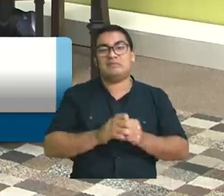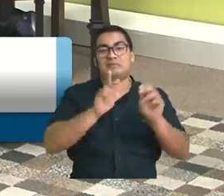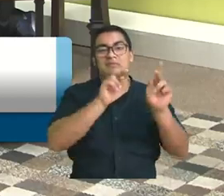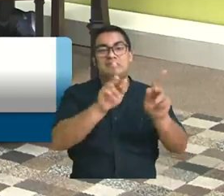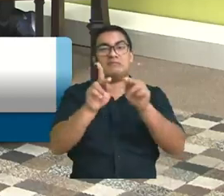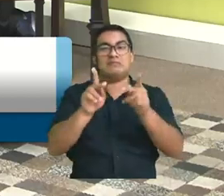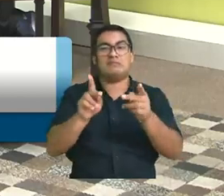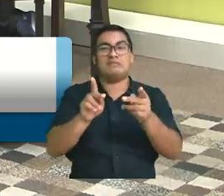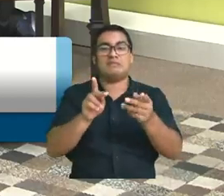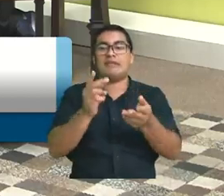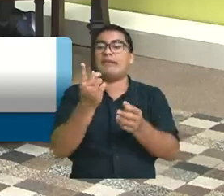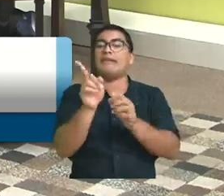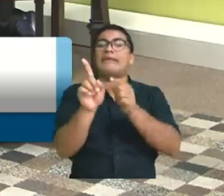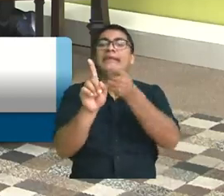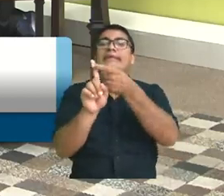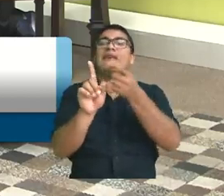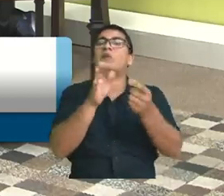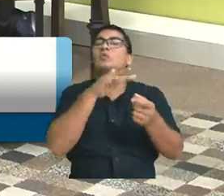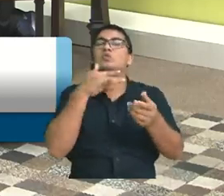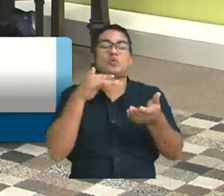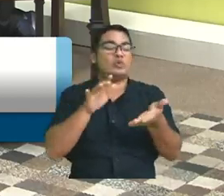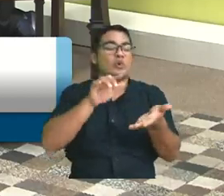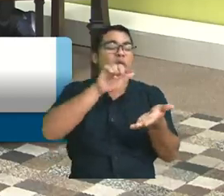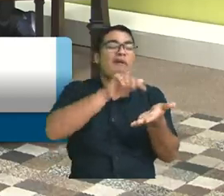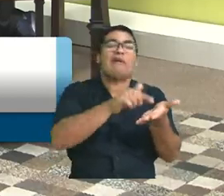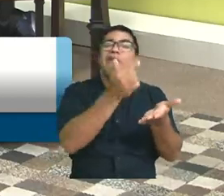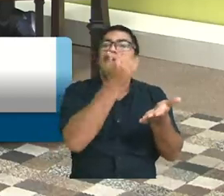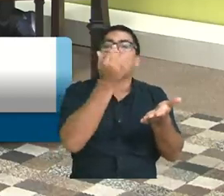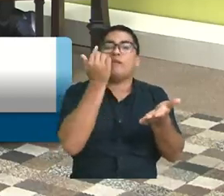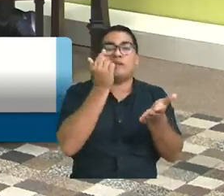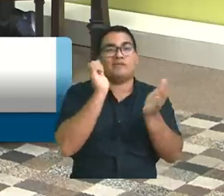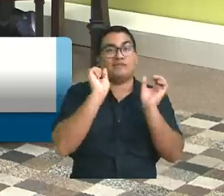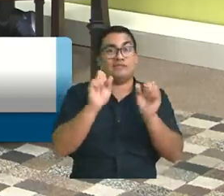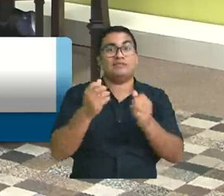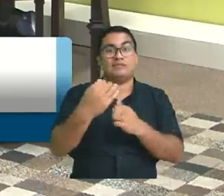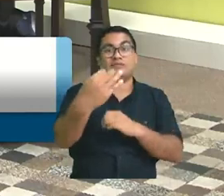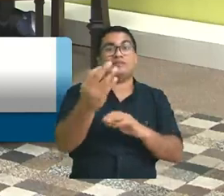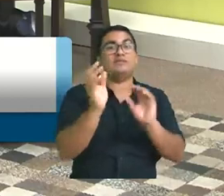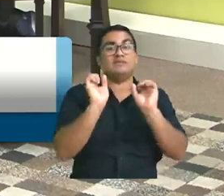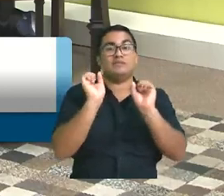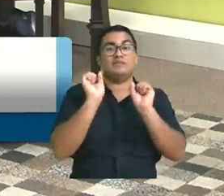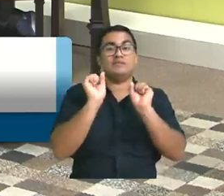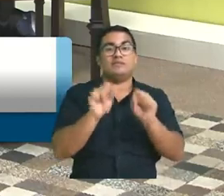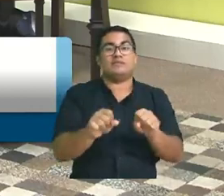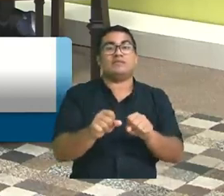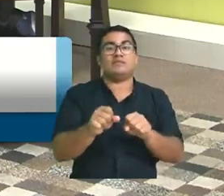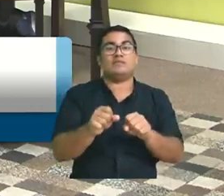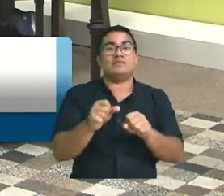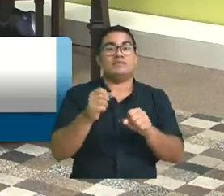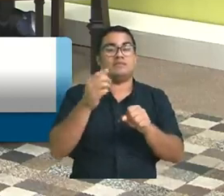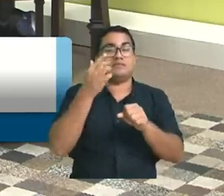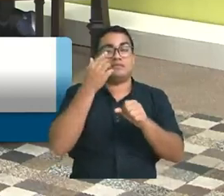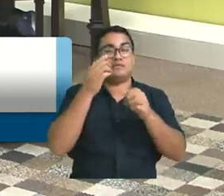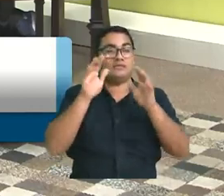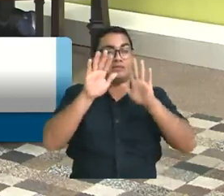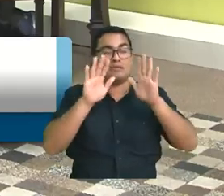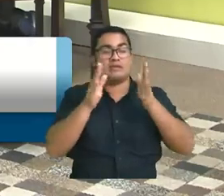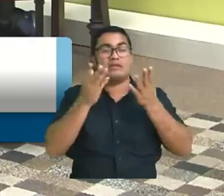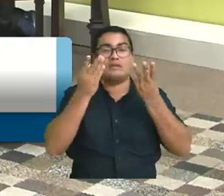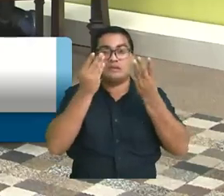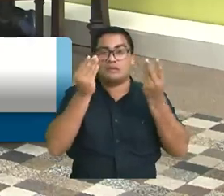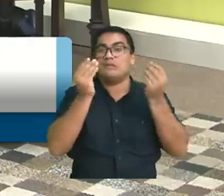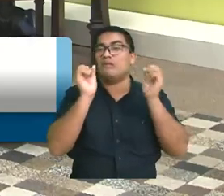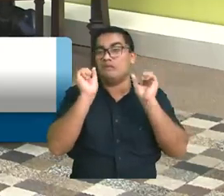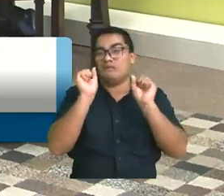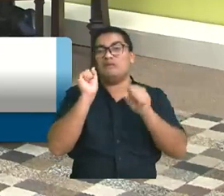paciente manipula con sus manos, quizás no tiene cuidado, y a la larga puede desarrollar conjuntivitis a repetición, a como